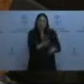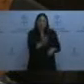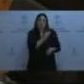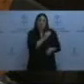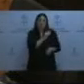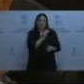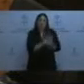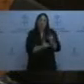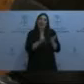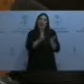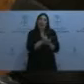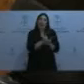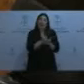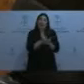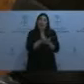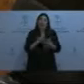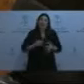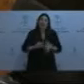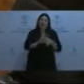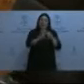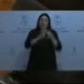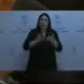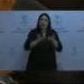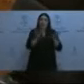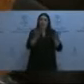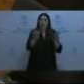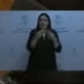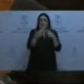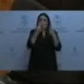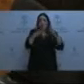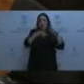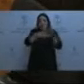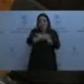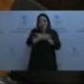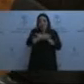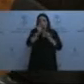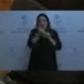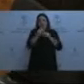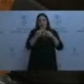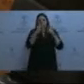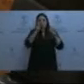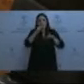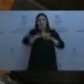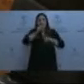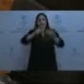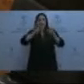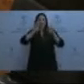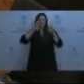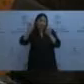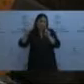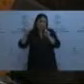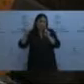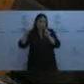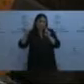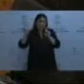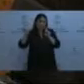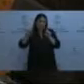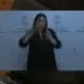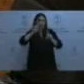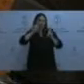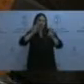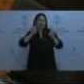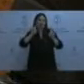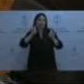exactamente por la oferta pública de acceso al empleo público de los profesores, de los maestros, del personal